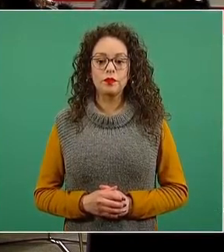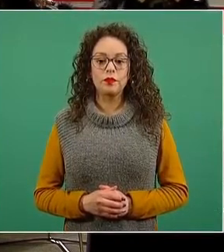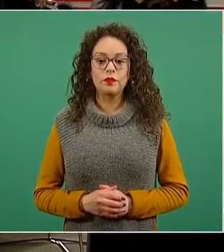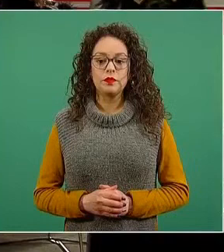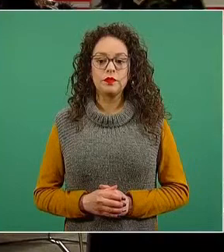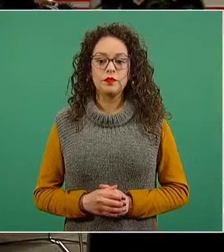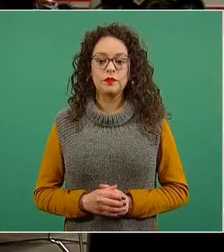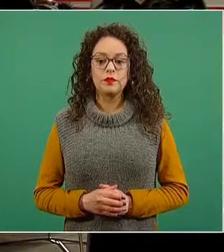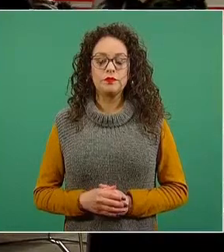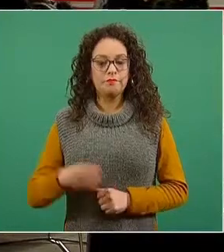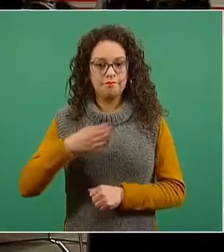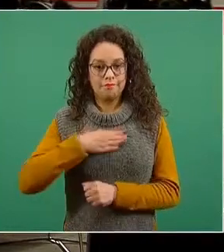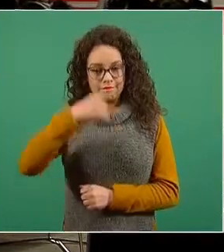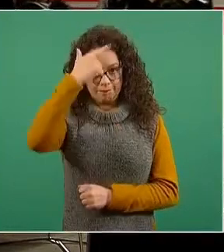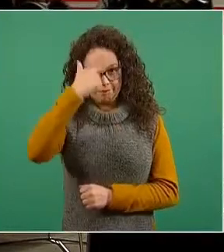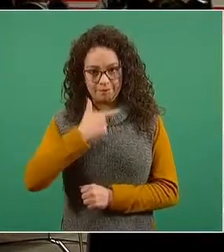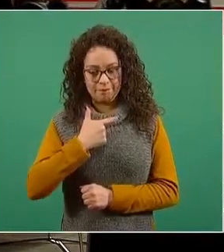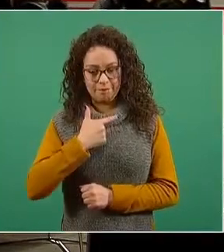Muy buenas noches.